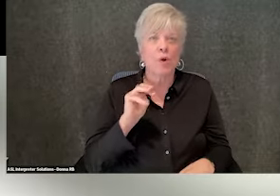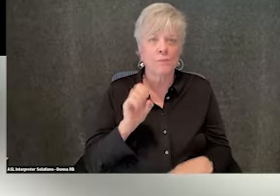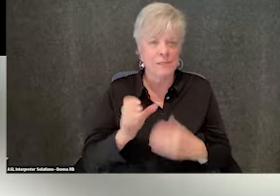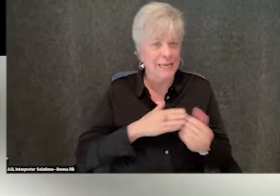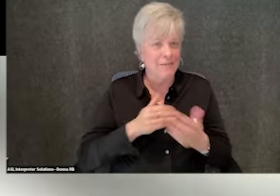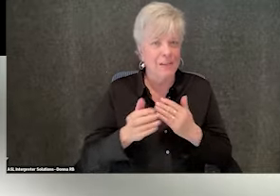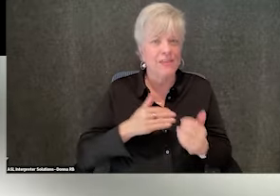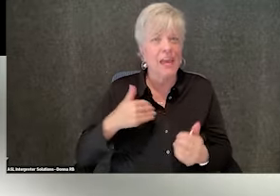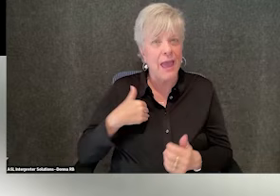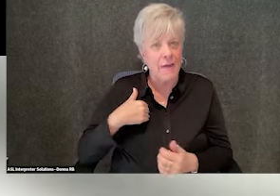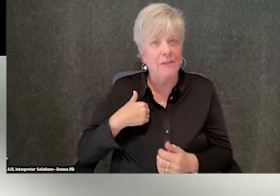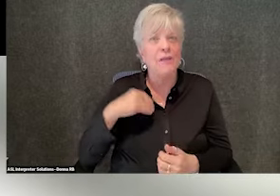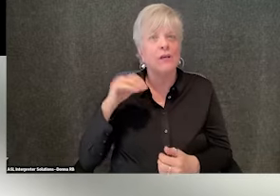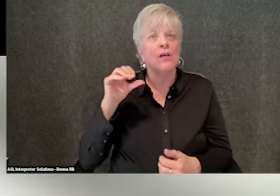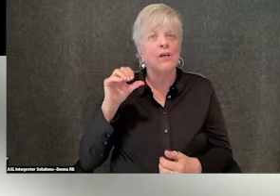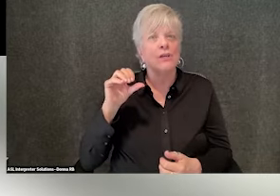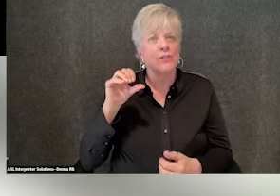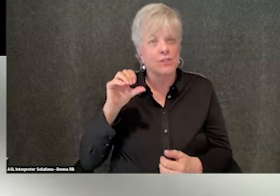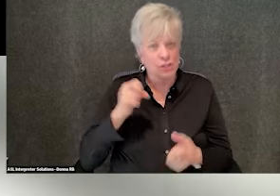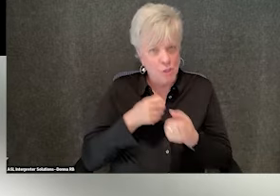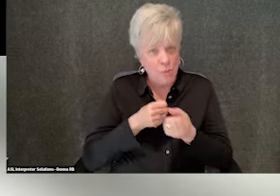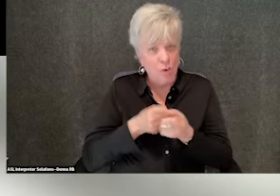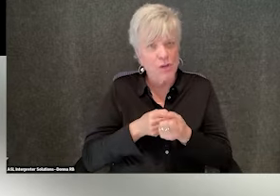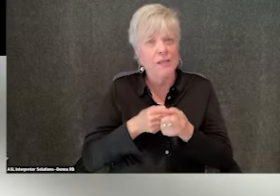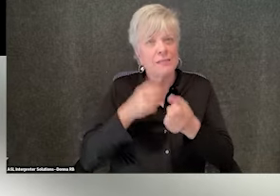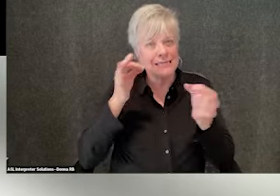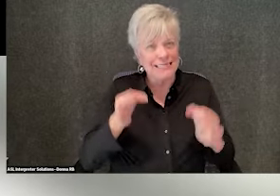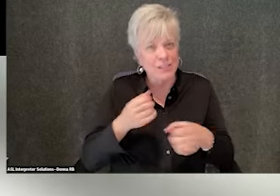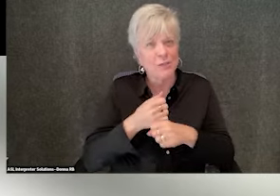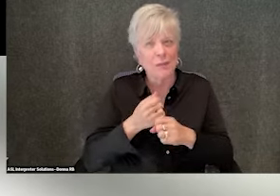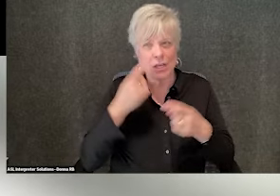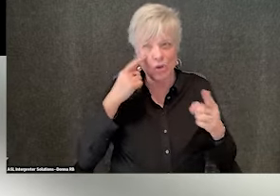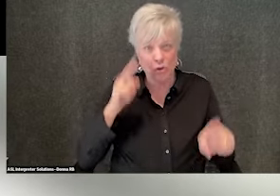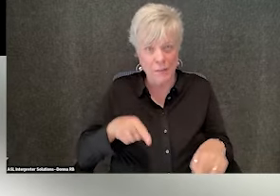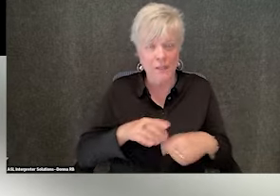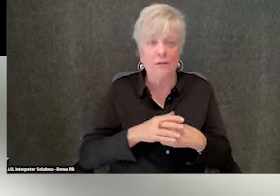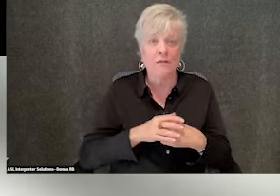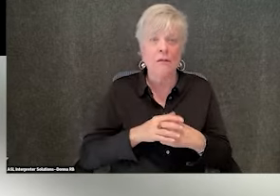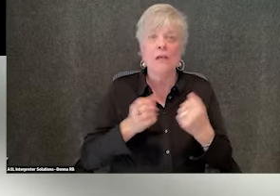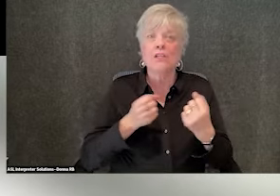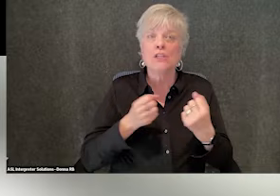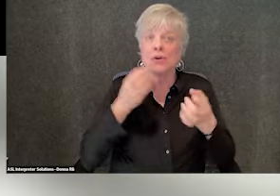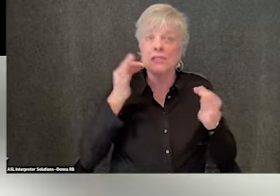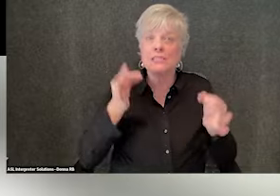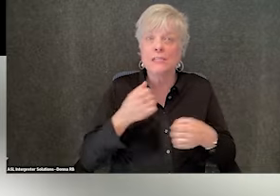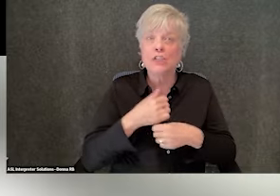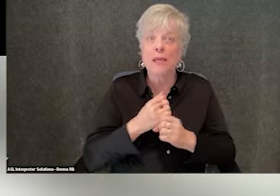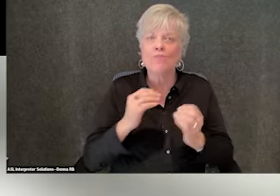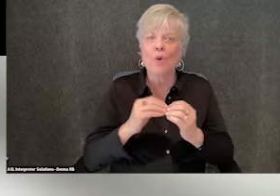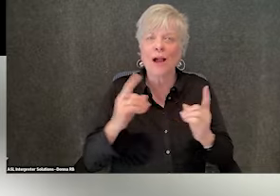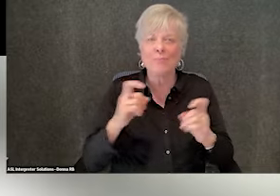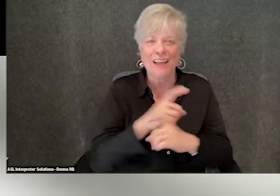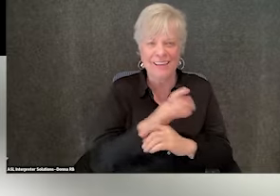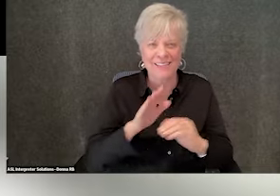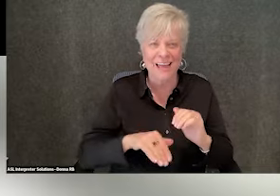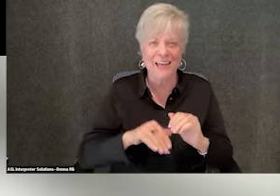A veces las personas tienen que firmar formas de autorización, aun si tienen